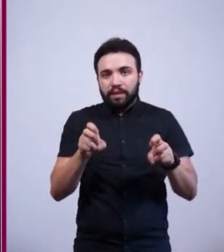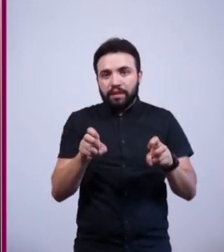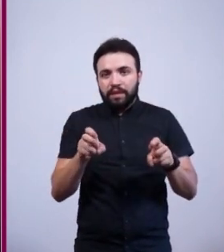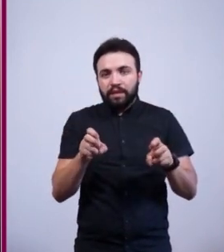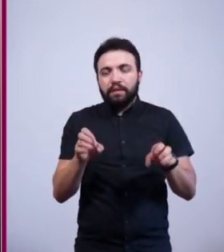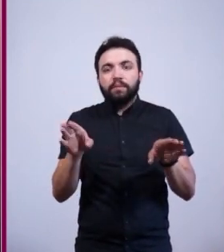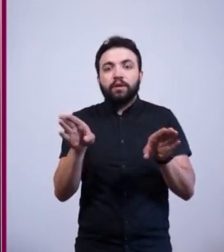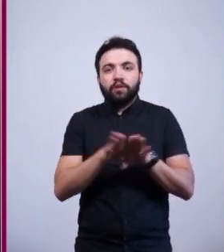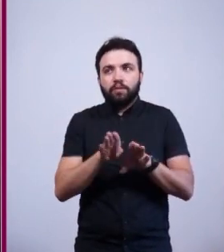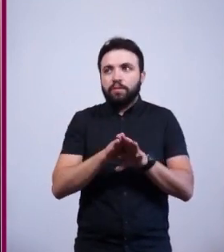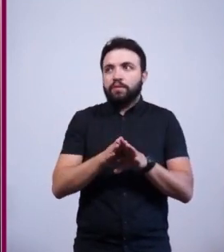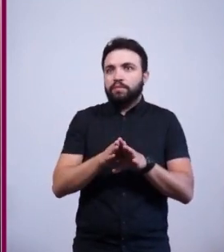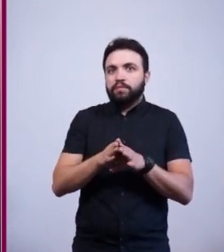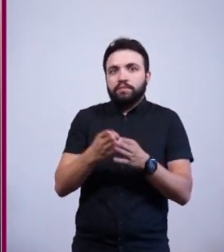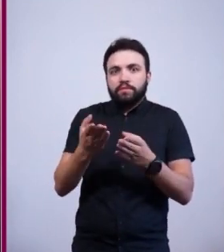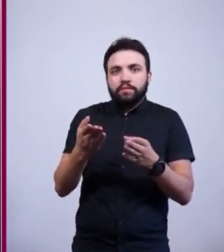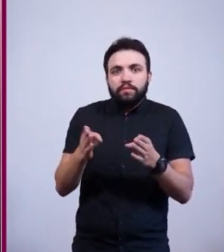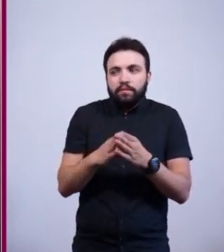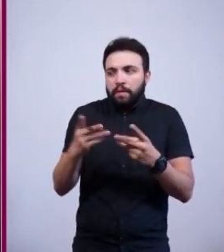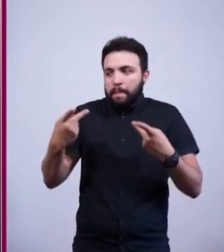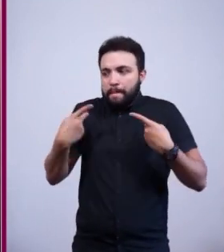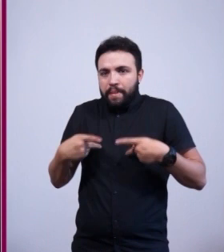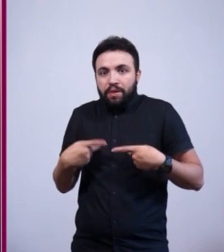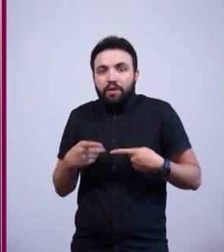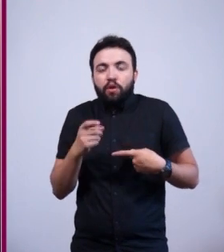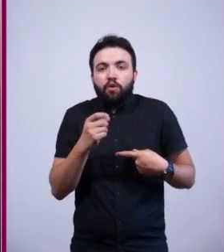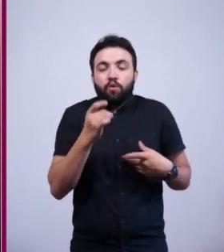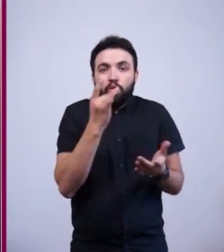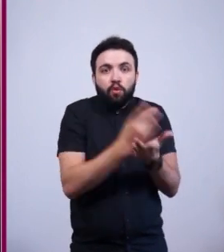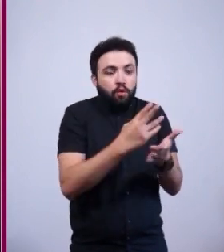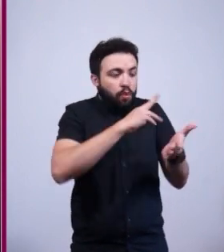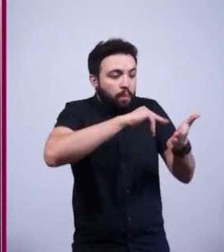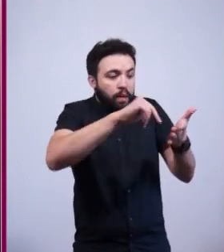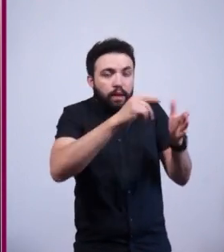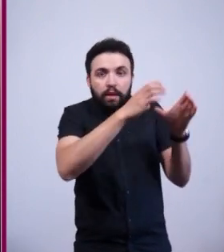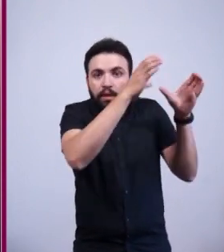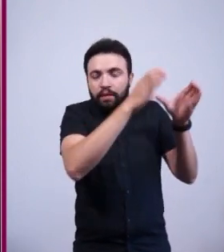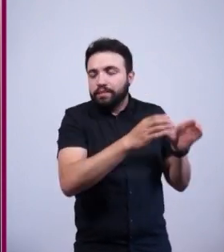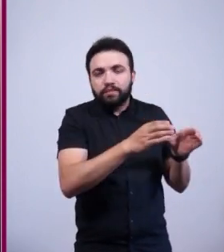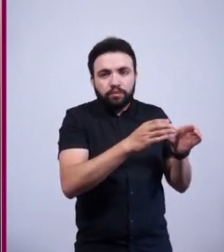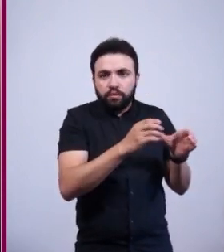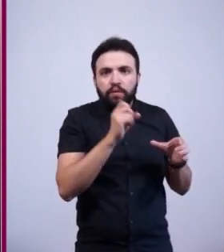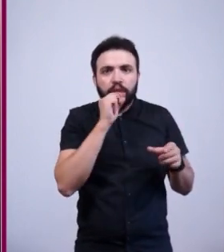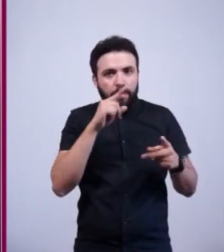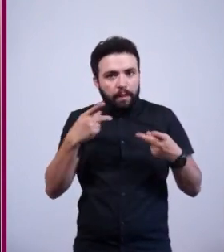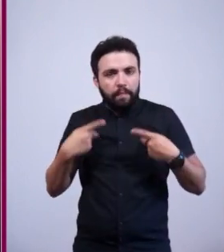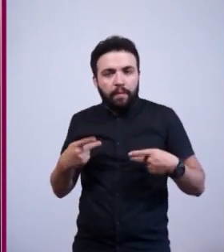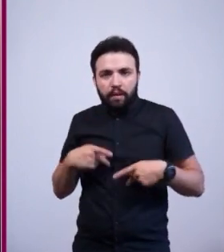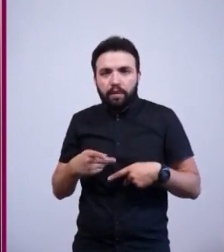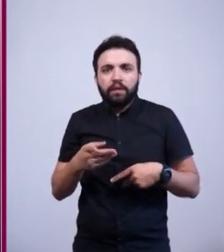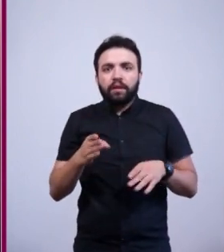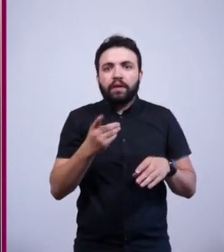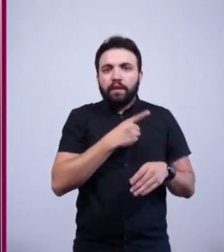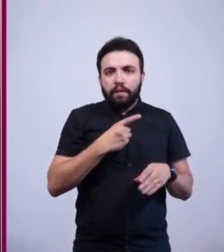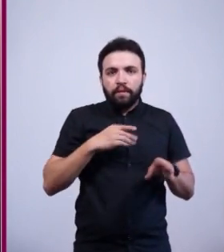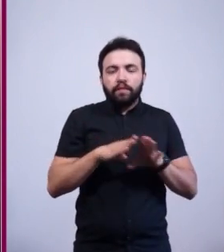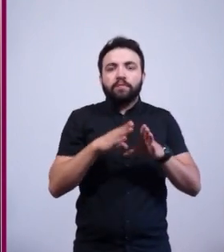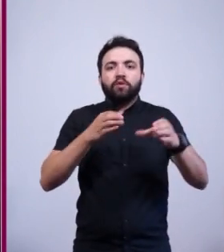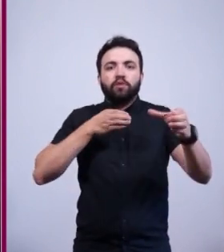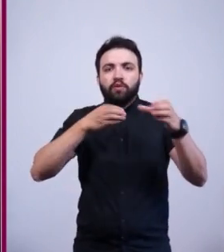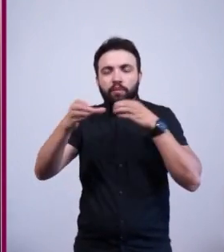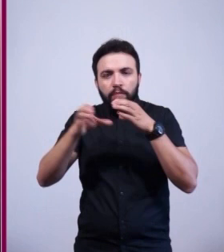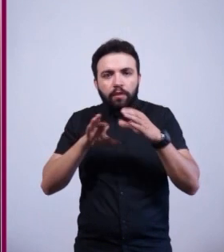estético. Aunque es importante, obviamente, que se comunique, que se trabaje también en la